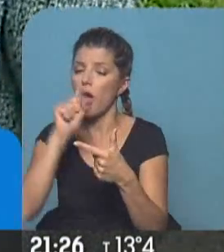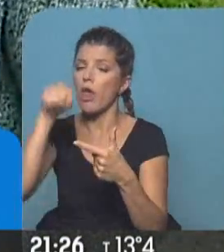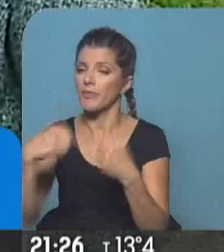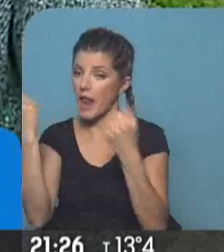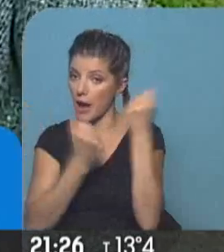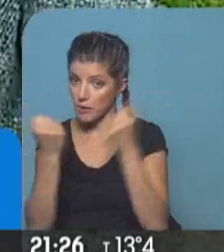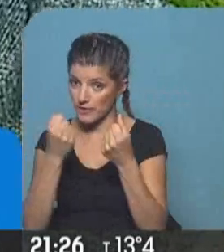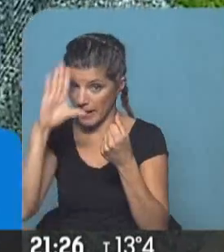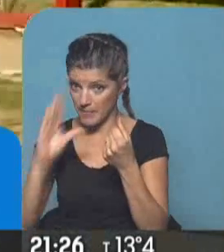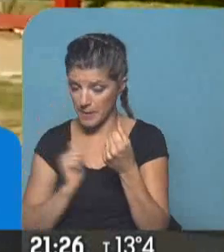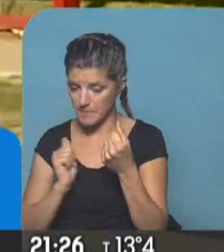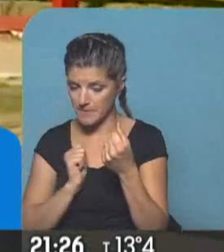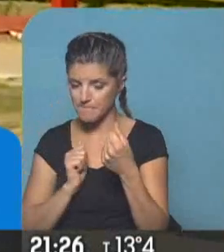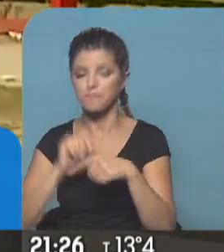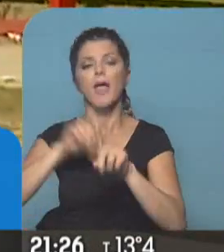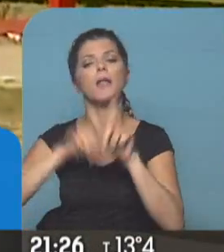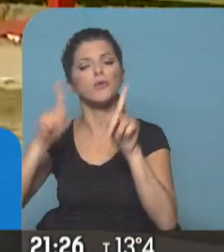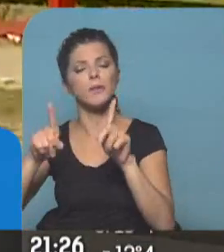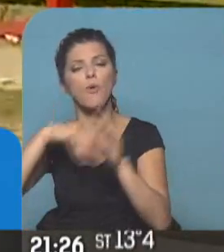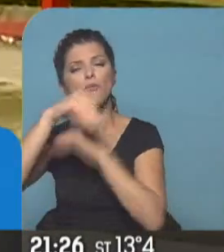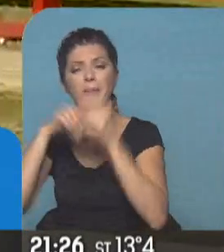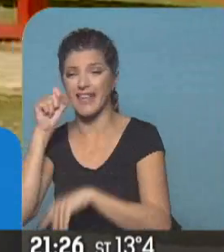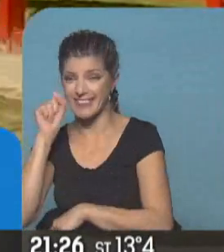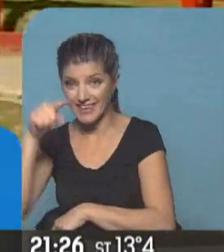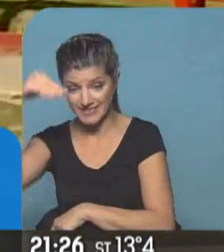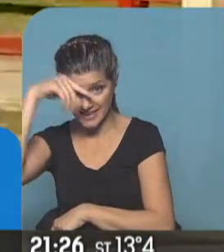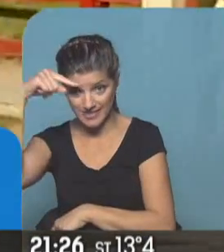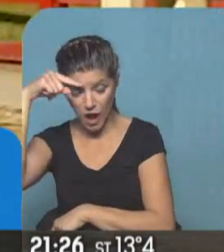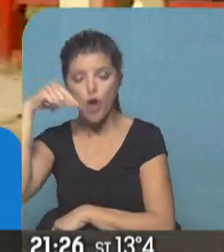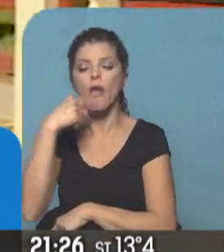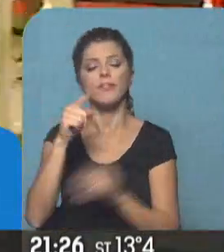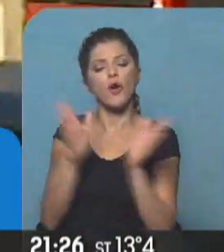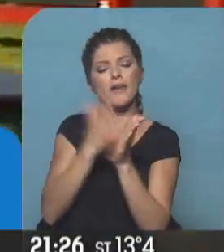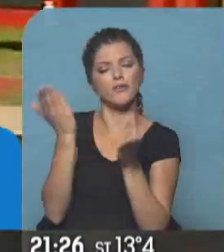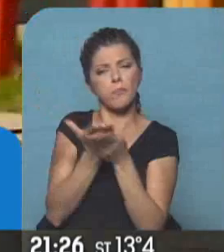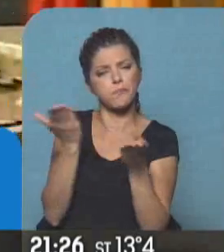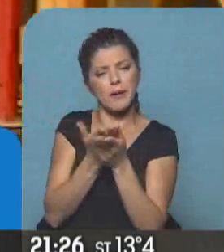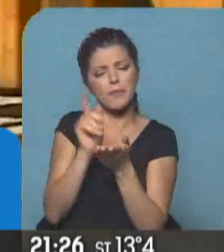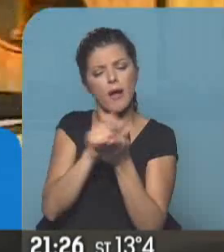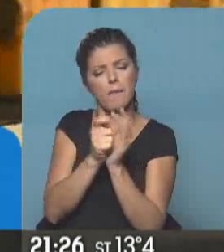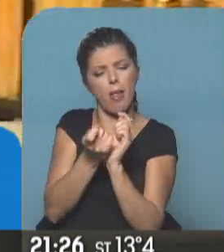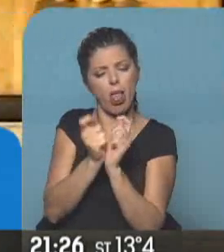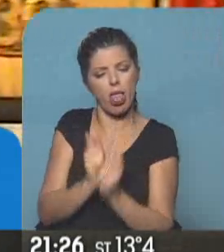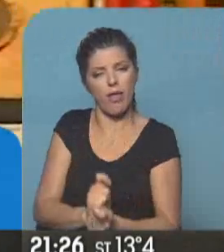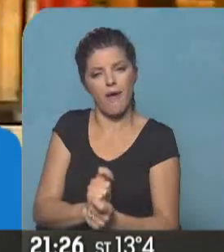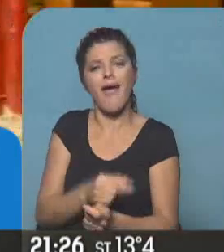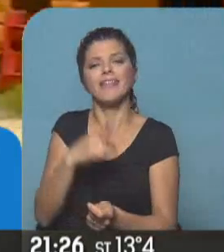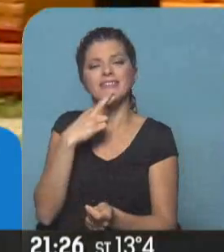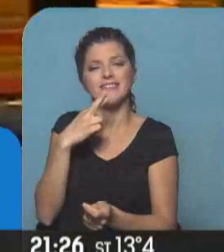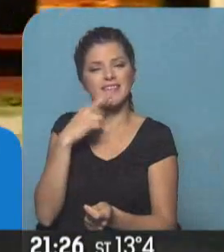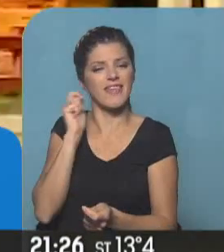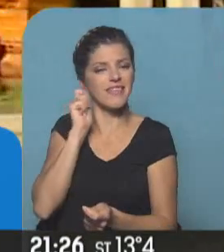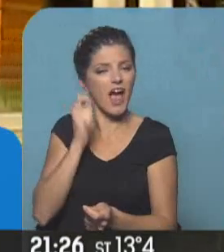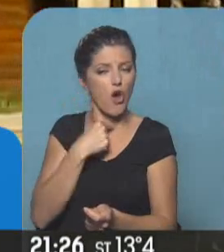su parte, denuncia que los libros de gendarmería fueron adulterados a partir del 17 de agosto.